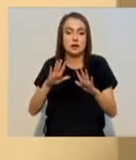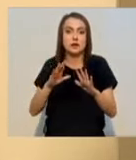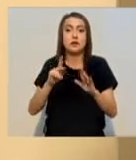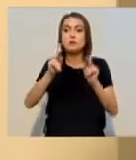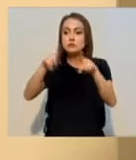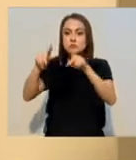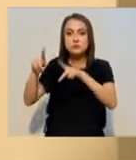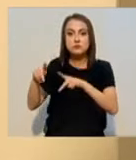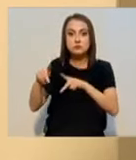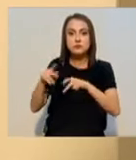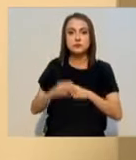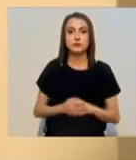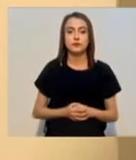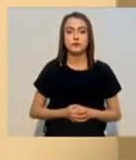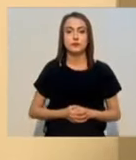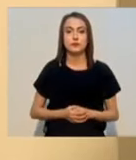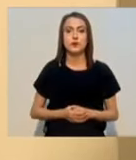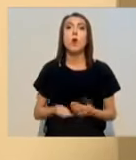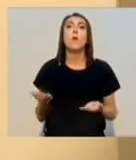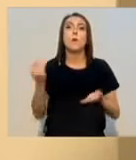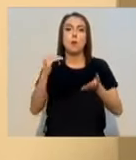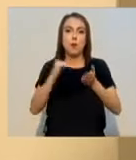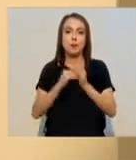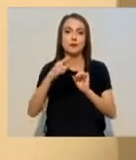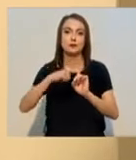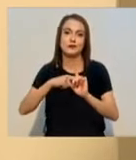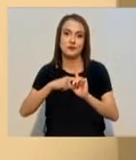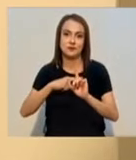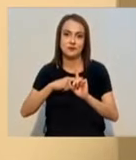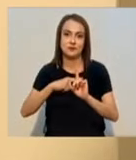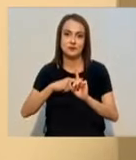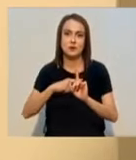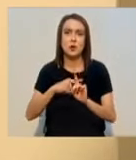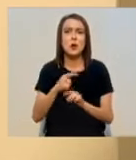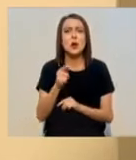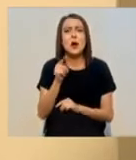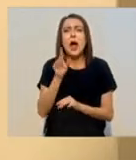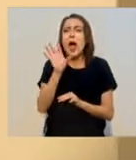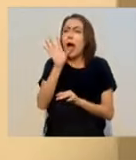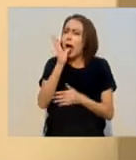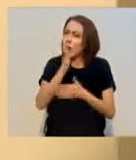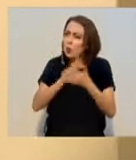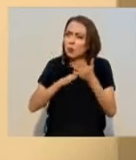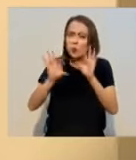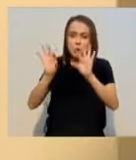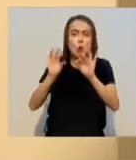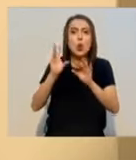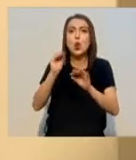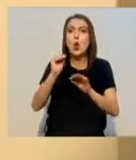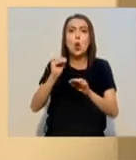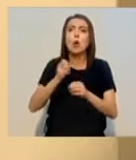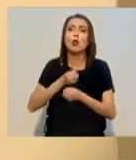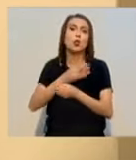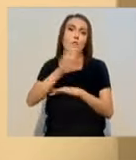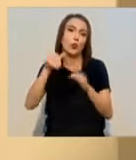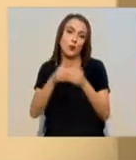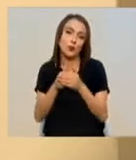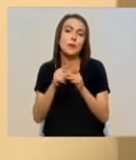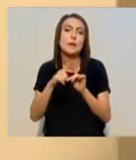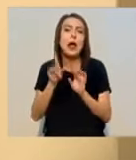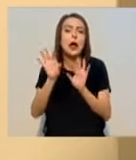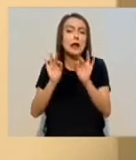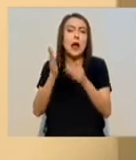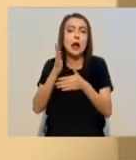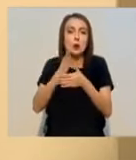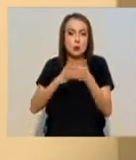de personas que vuelven a dar positivo. Son muy contados, ¿verdad? No es algo común, pero